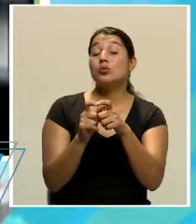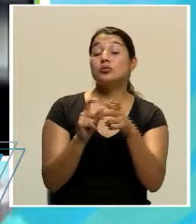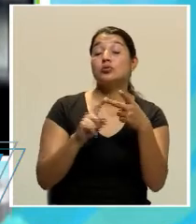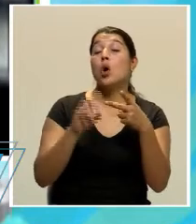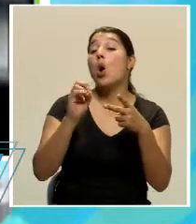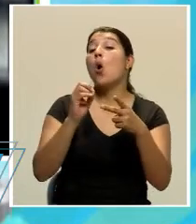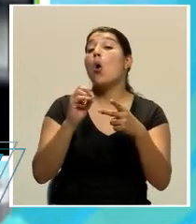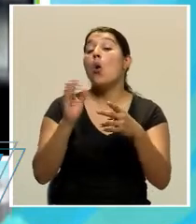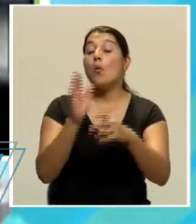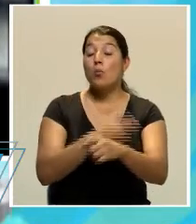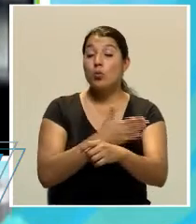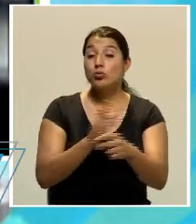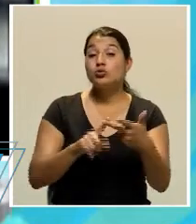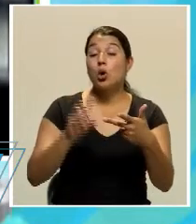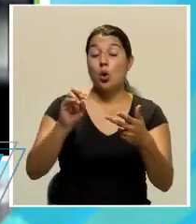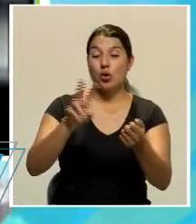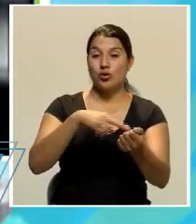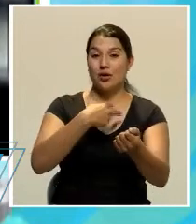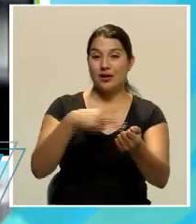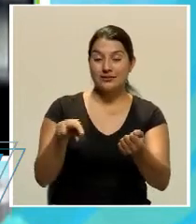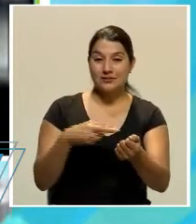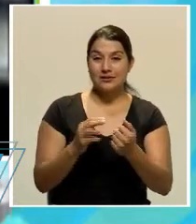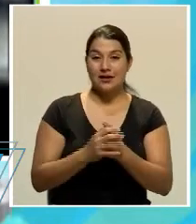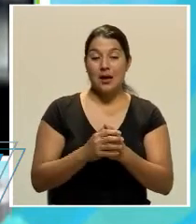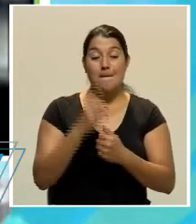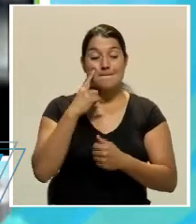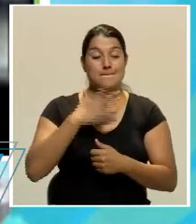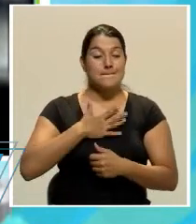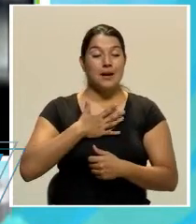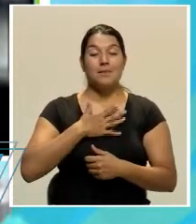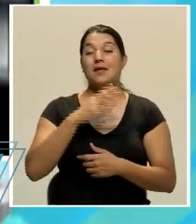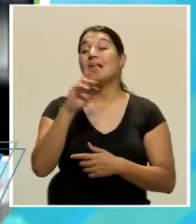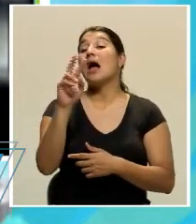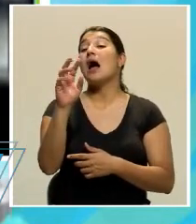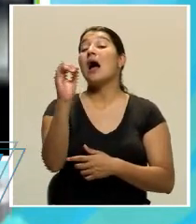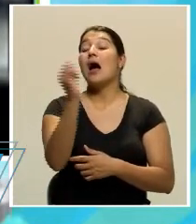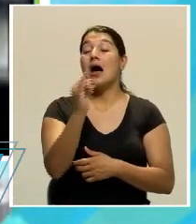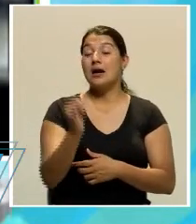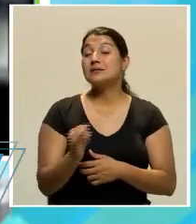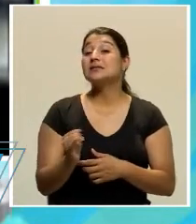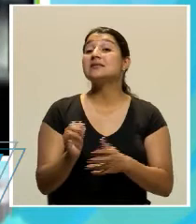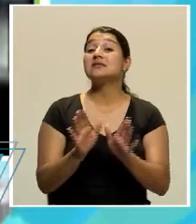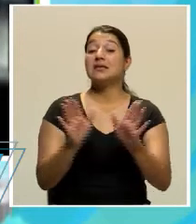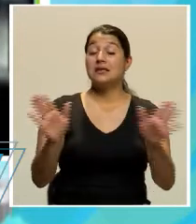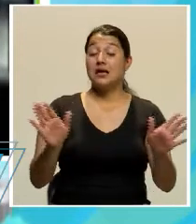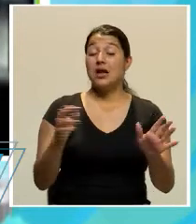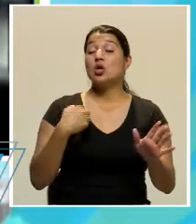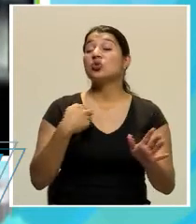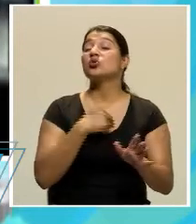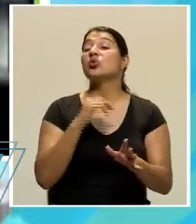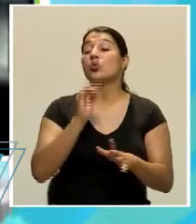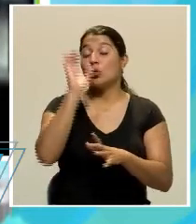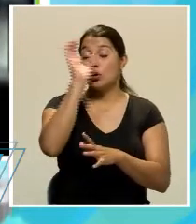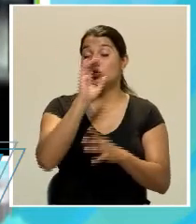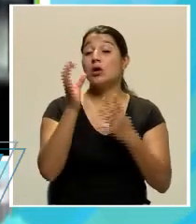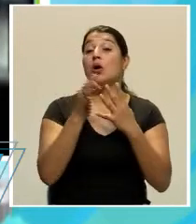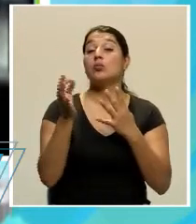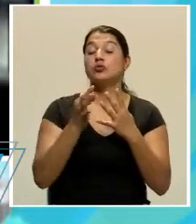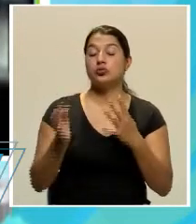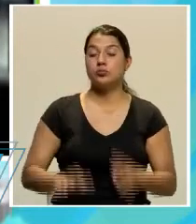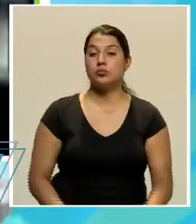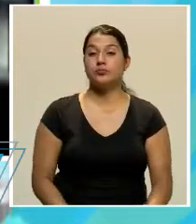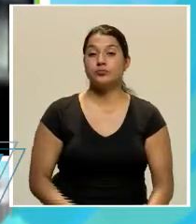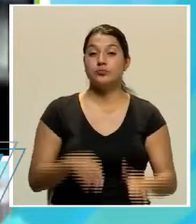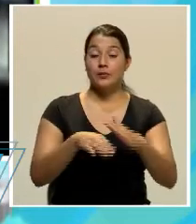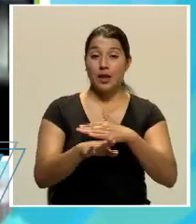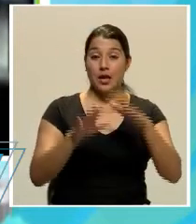teatro, música, danza, o sea, las artes escénicas en general estamos como buscando esas alternativas. En